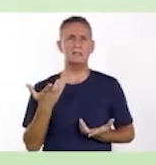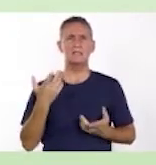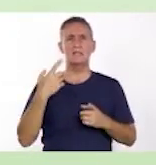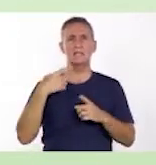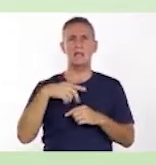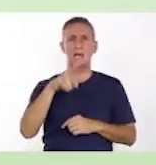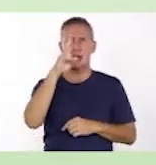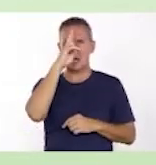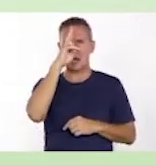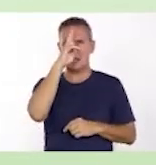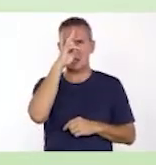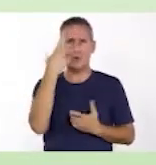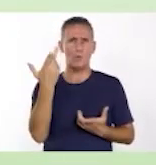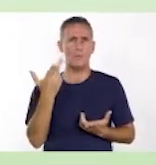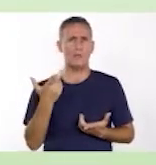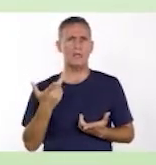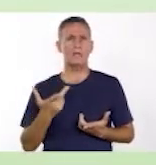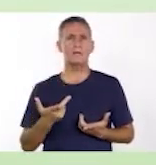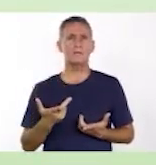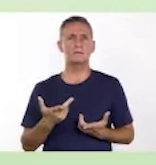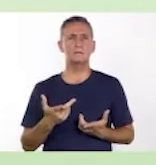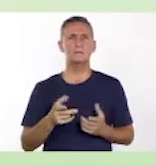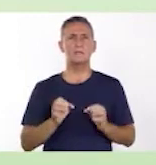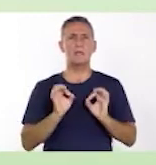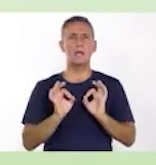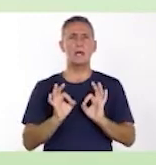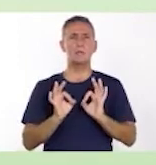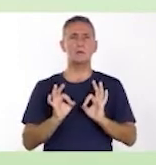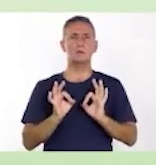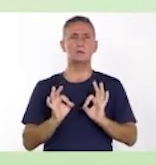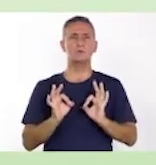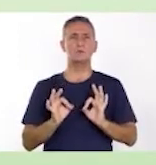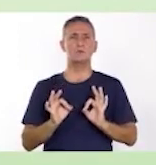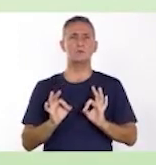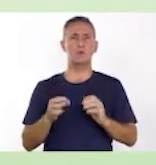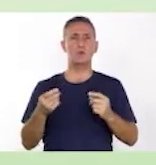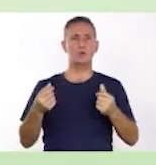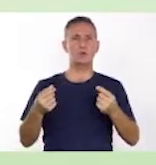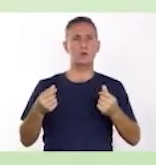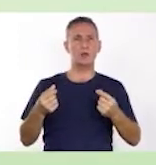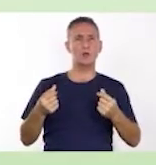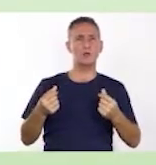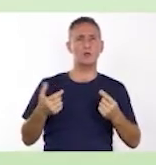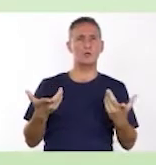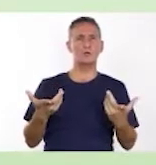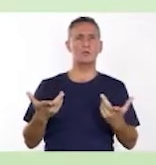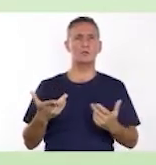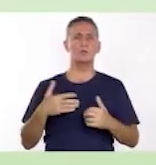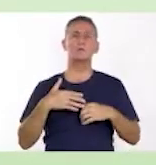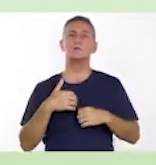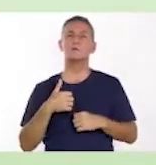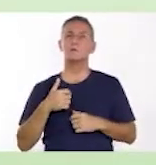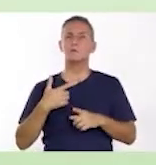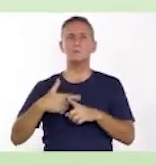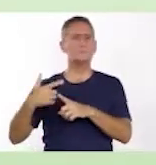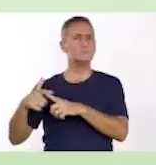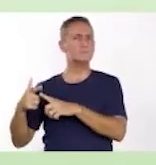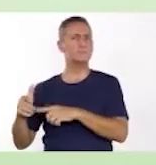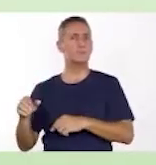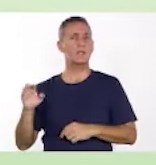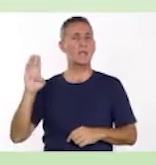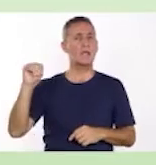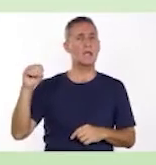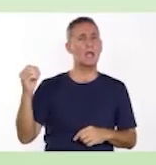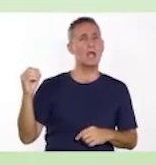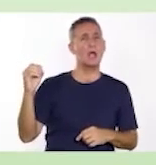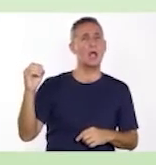médicos ignorantes, la pretenciosidad de los burgueses enriquecidos. Bien, y